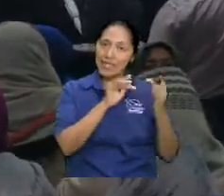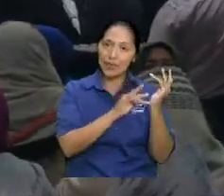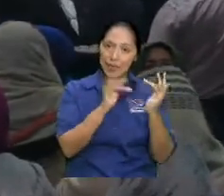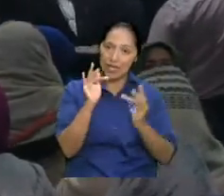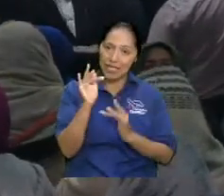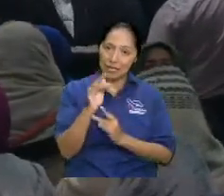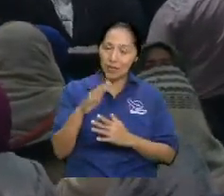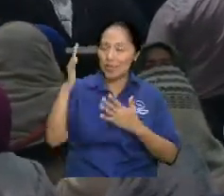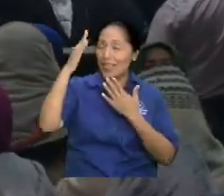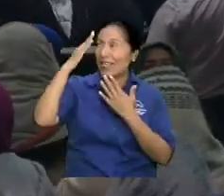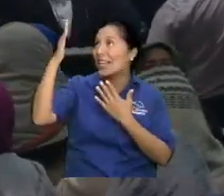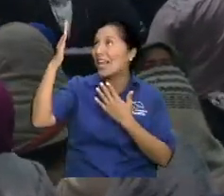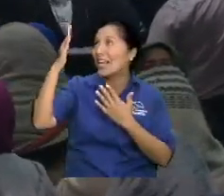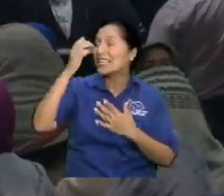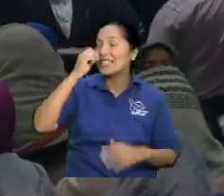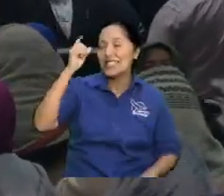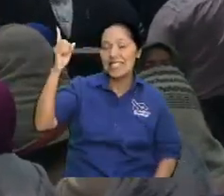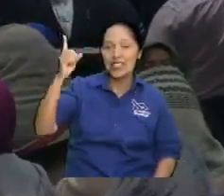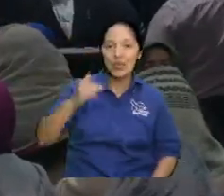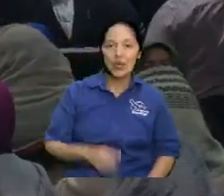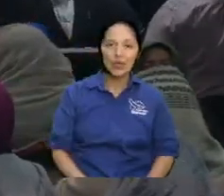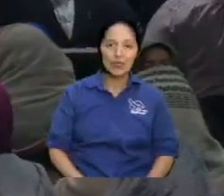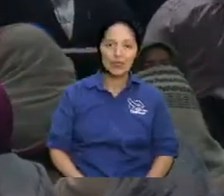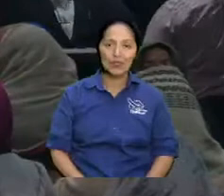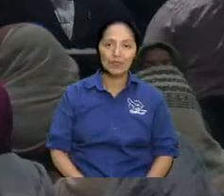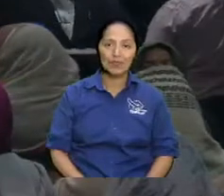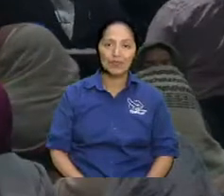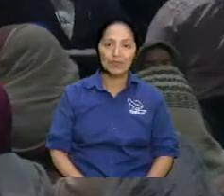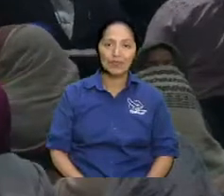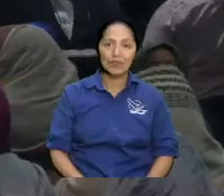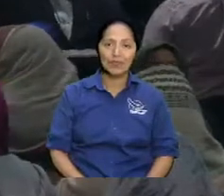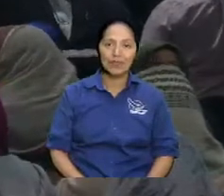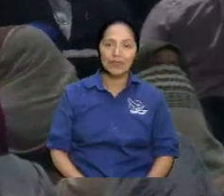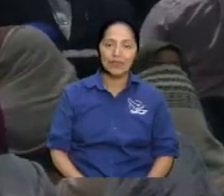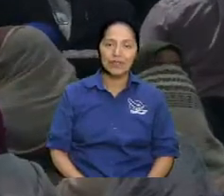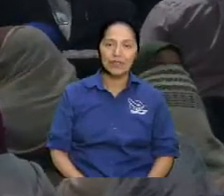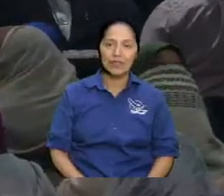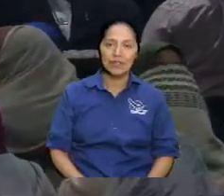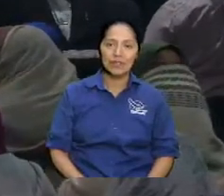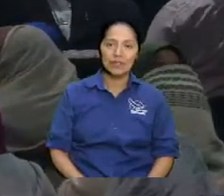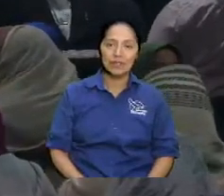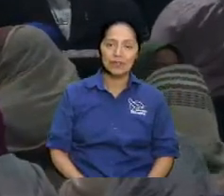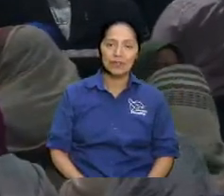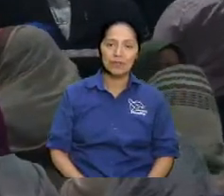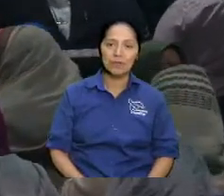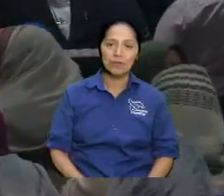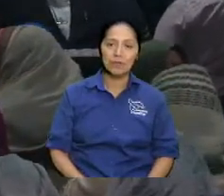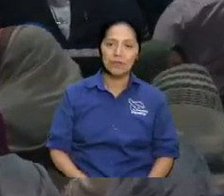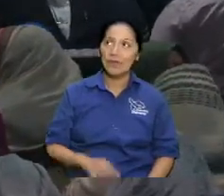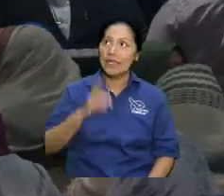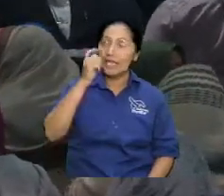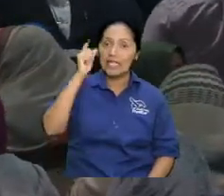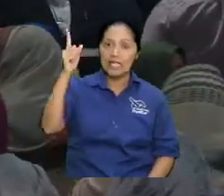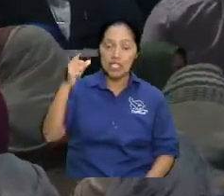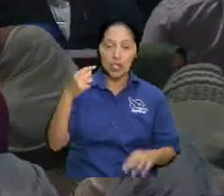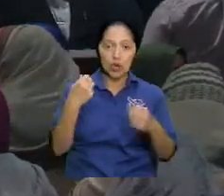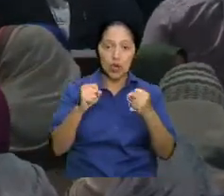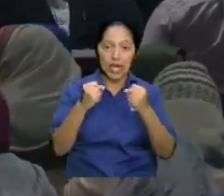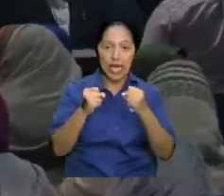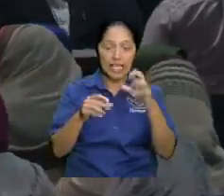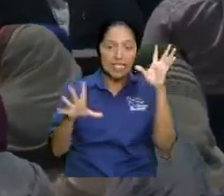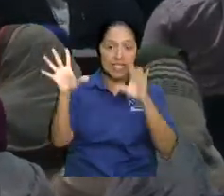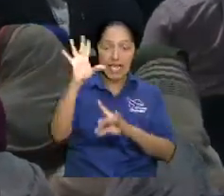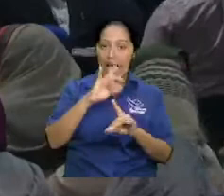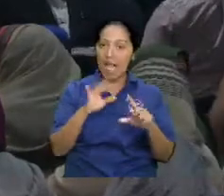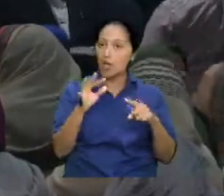Bendito sea el nombre del Señor Jesús. Gracias, Padre. Nunca deja Él está haciendo algo especial en este último tiempo